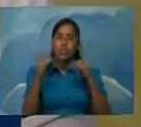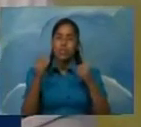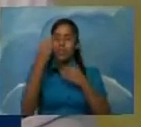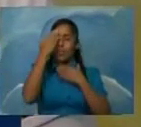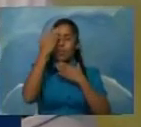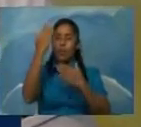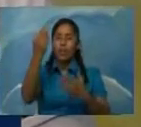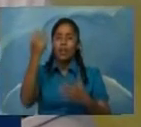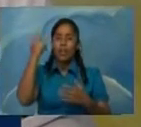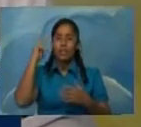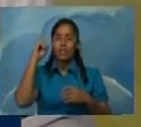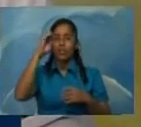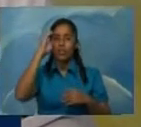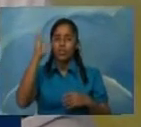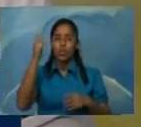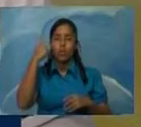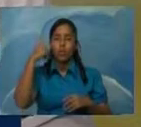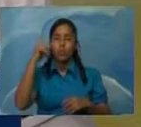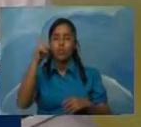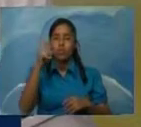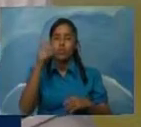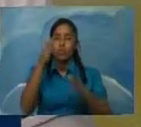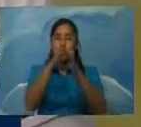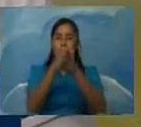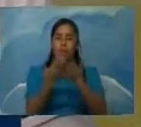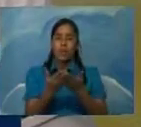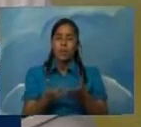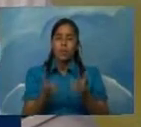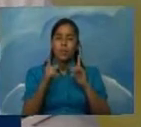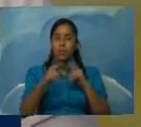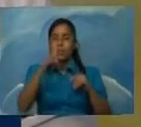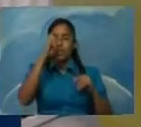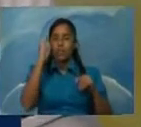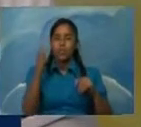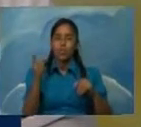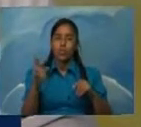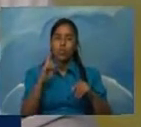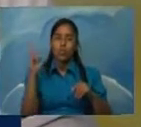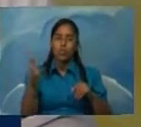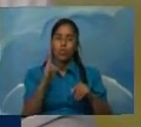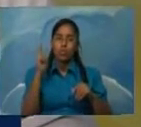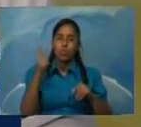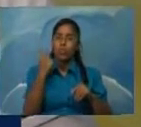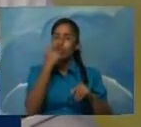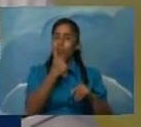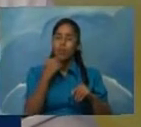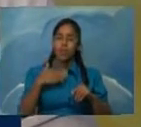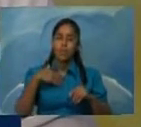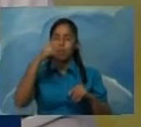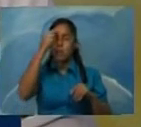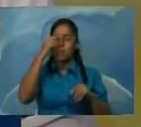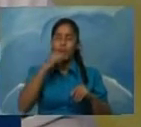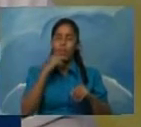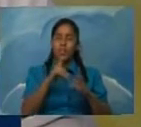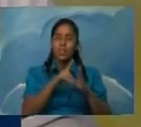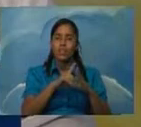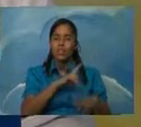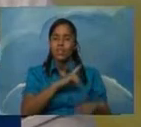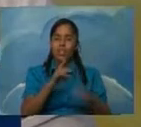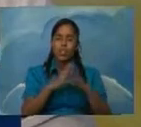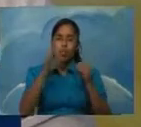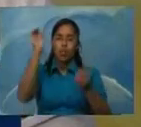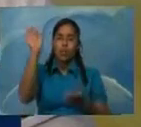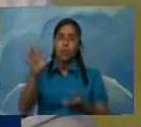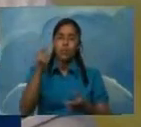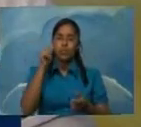te damos gracias, oh Dios, por tu palabra. Permite, oh Dios, usa los labios de mi Padre y de los pastores aquí